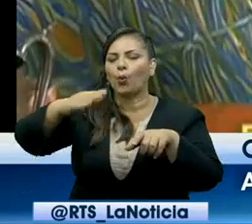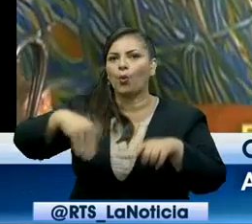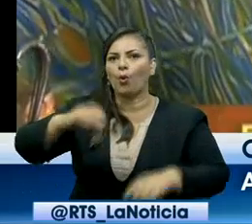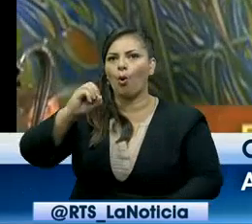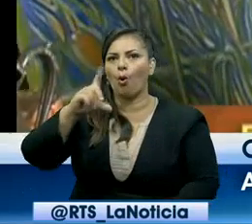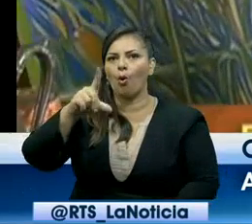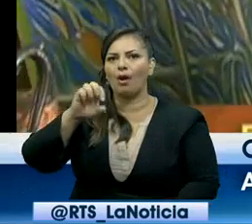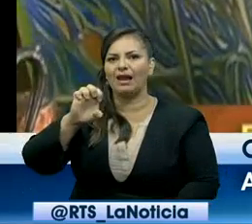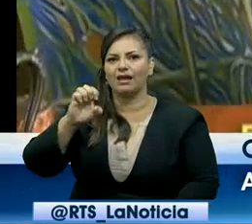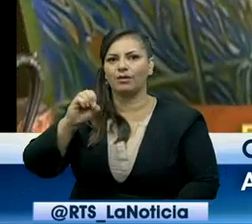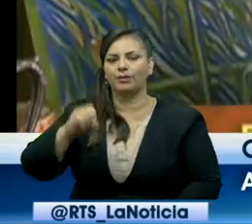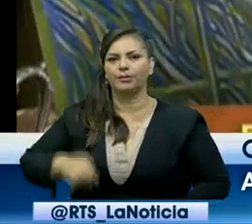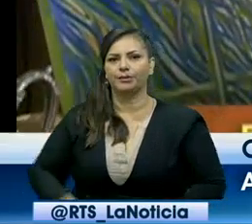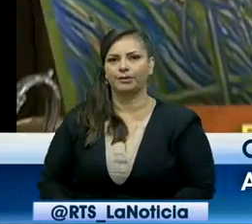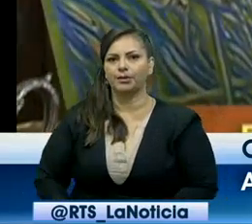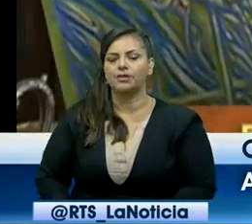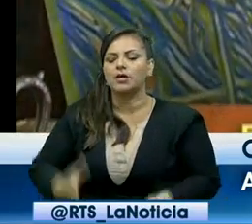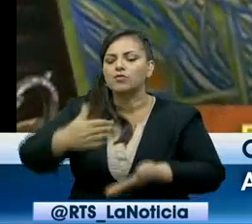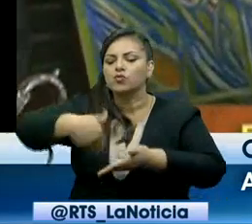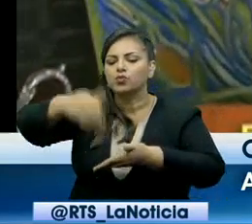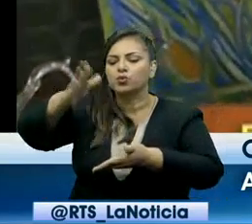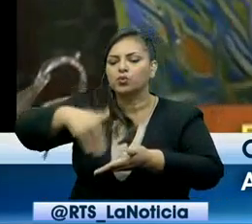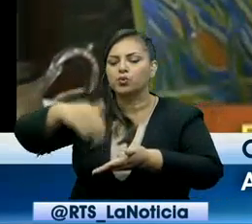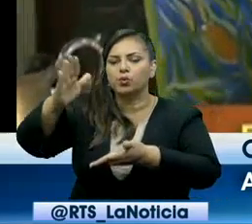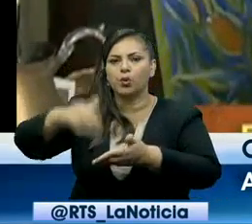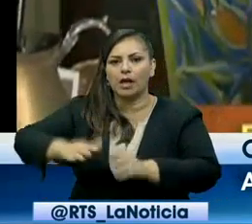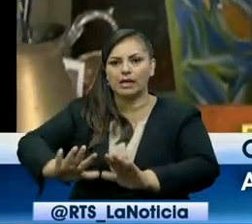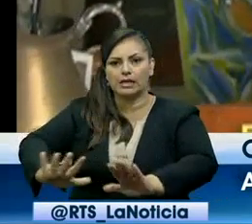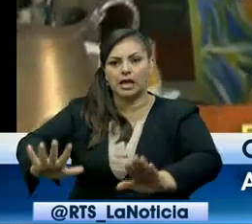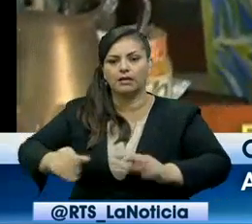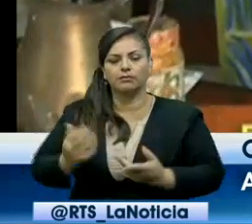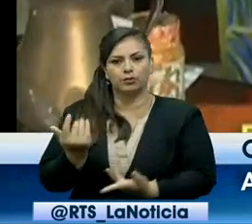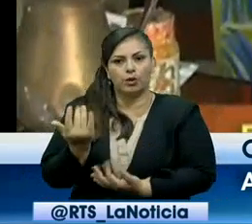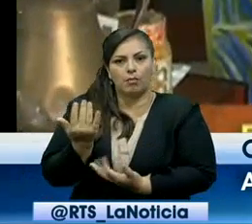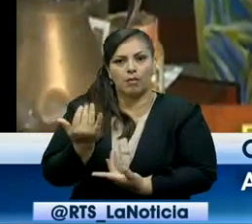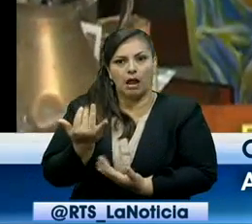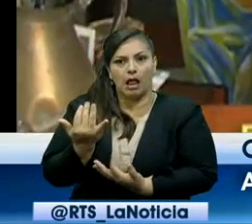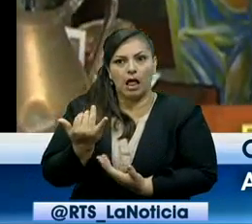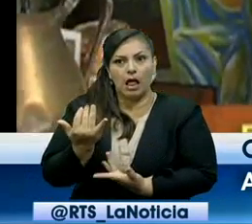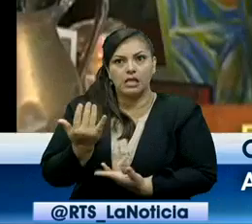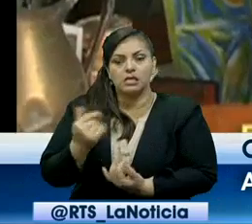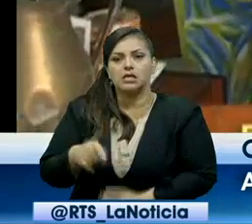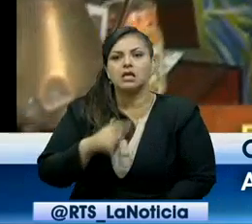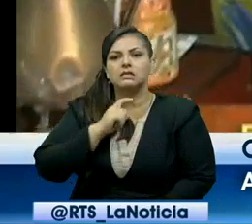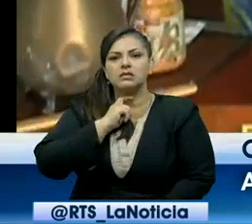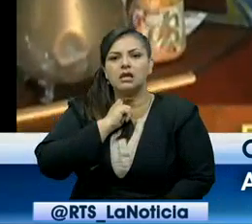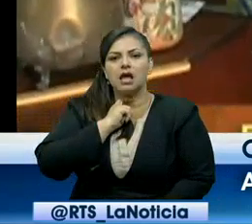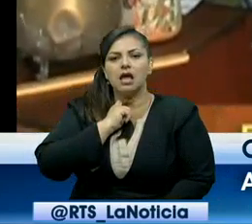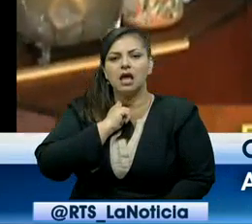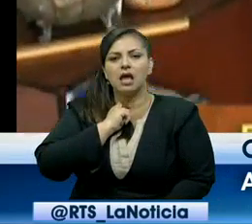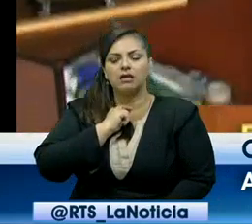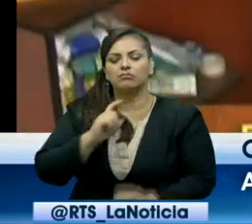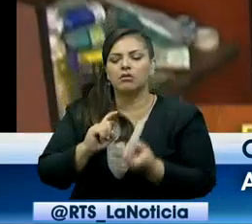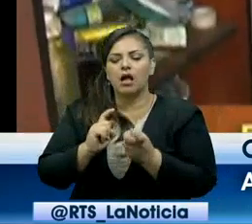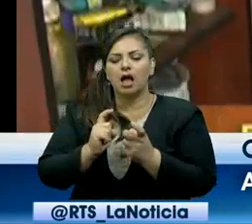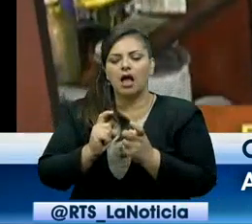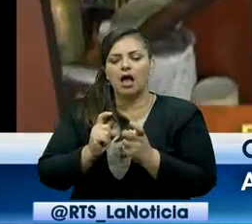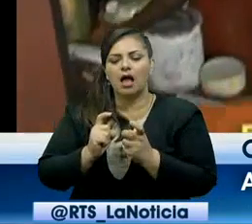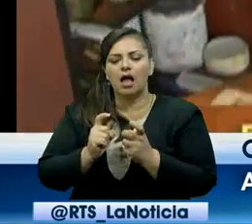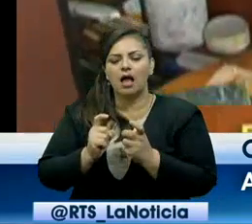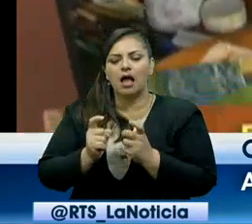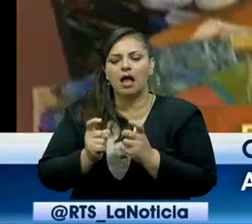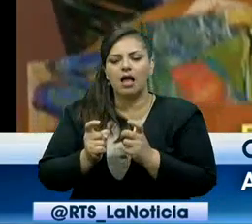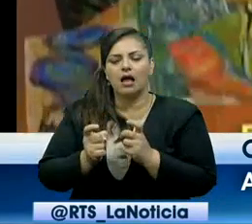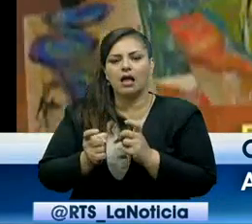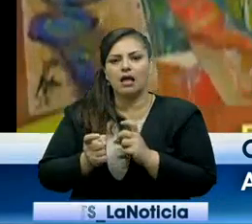lamentablemente tengo que esperar que se seque bastante pero pero me da satisfacción porque es como yo veo